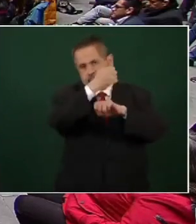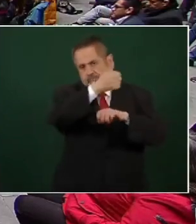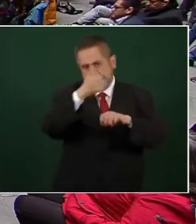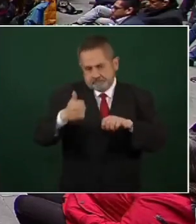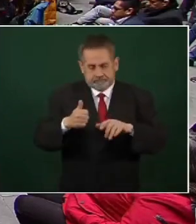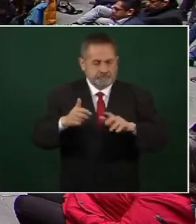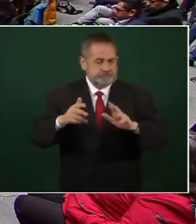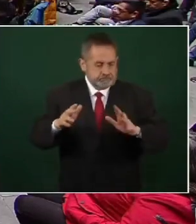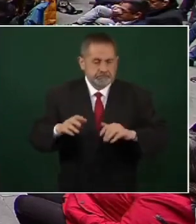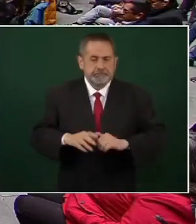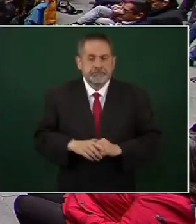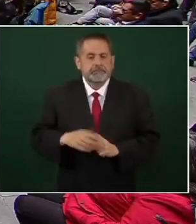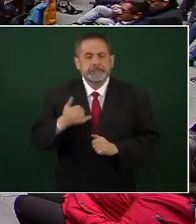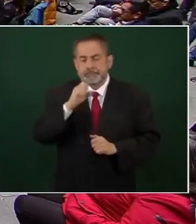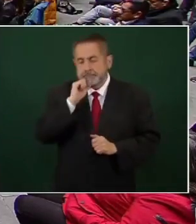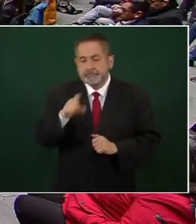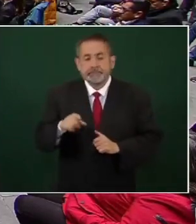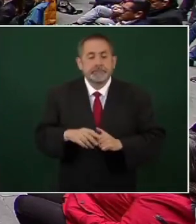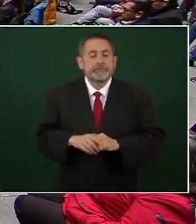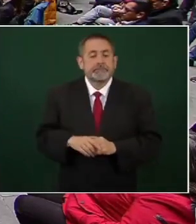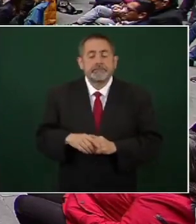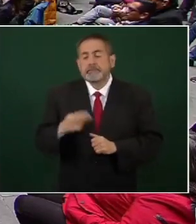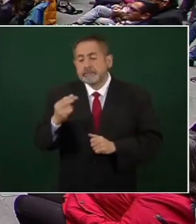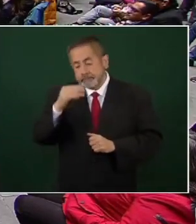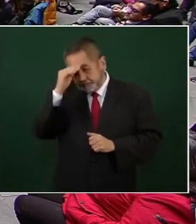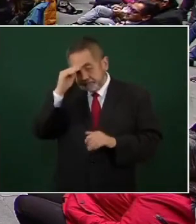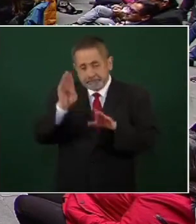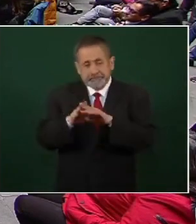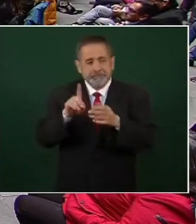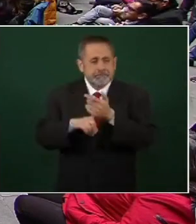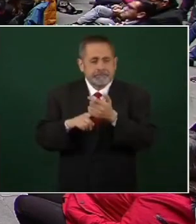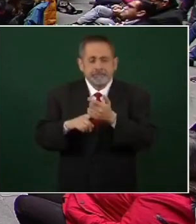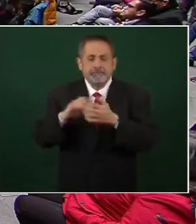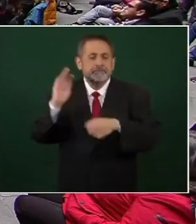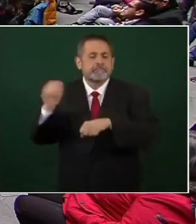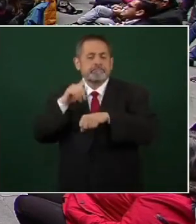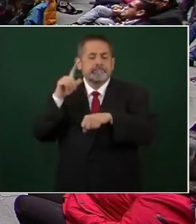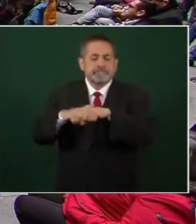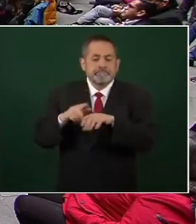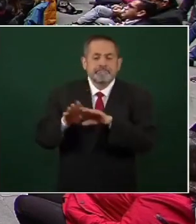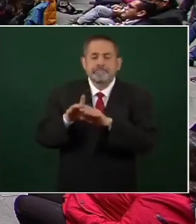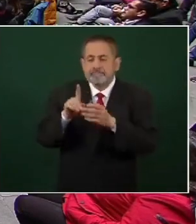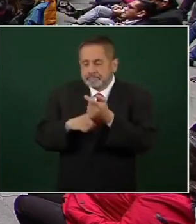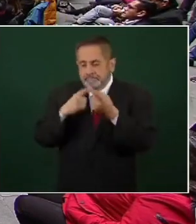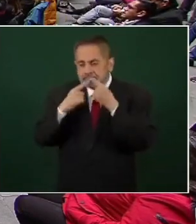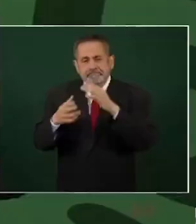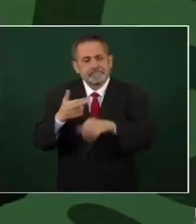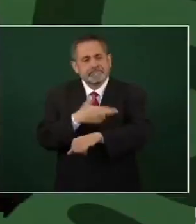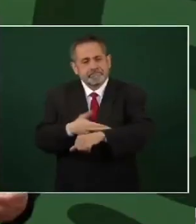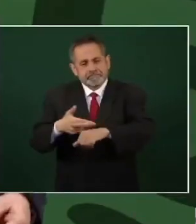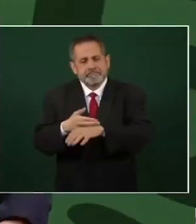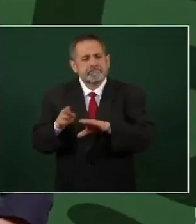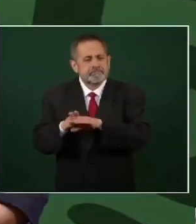y en lo que tiene que ver con las carreteras federales se está llevando a cabo